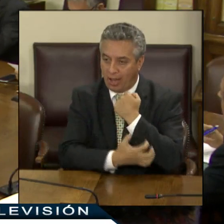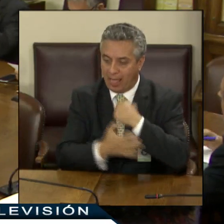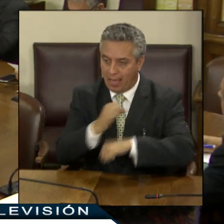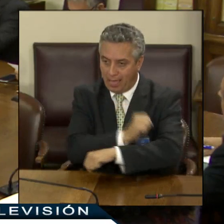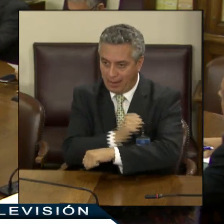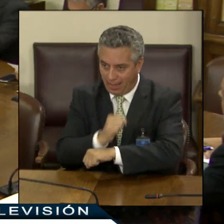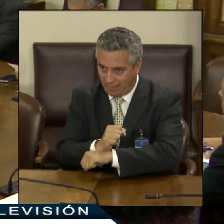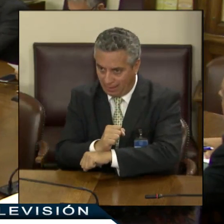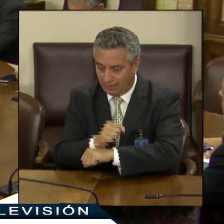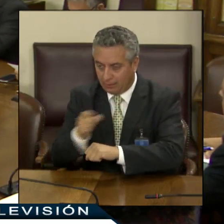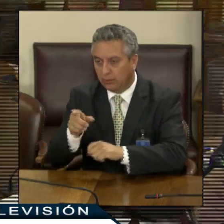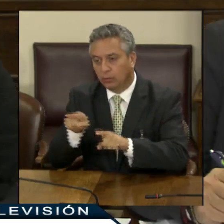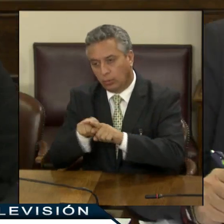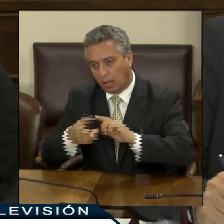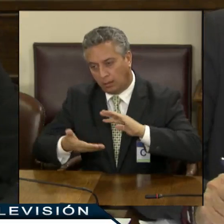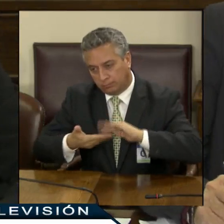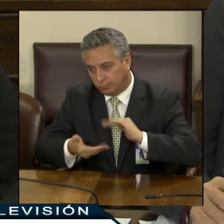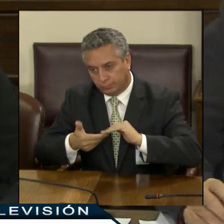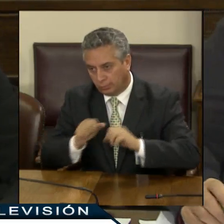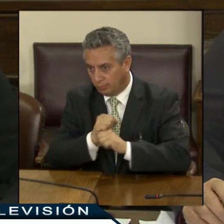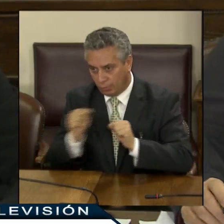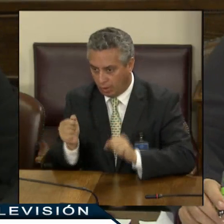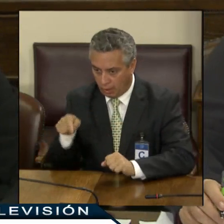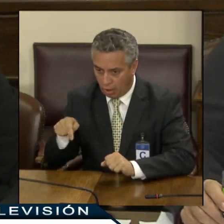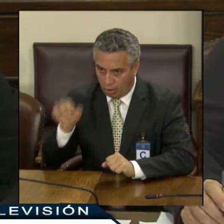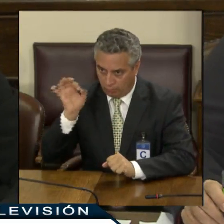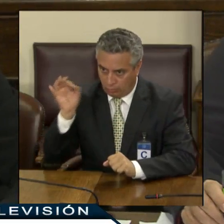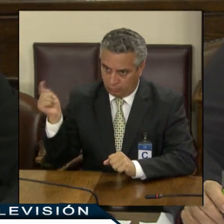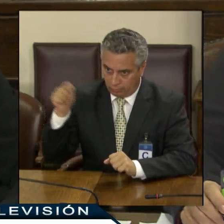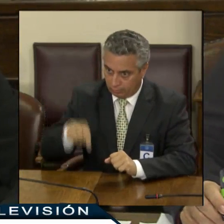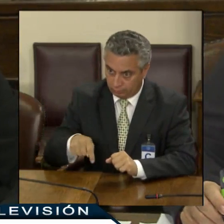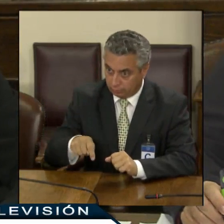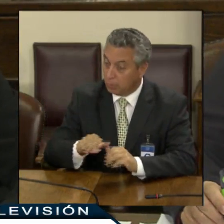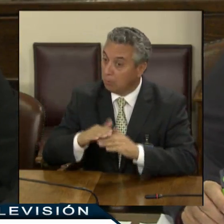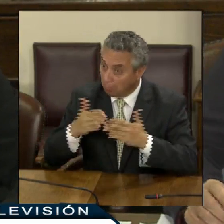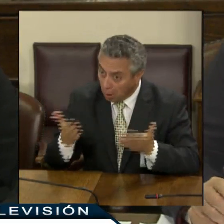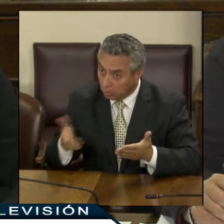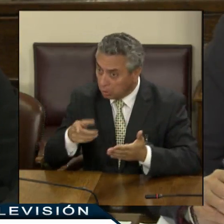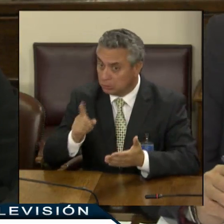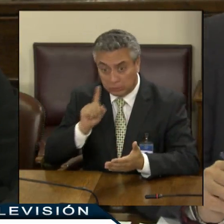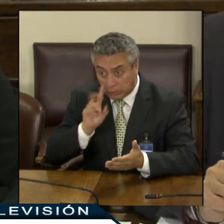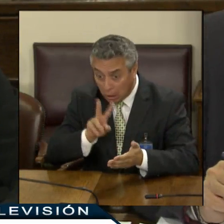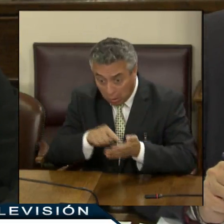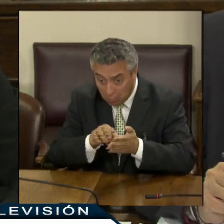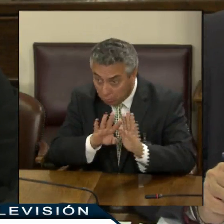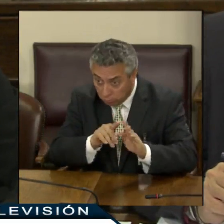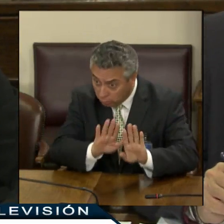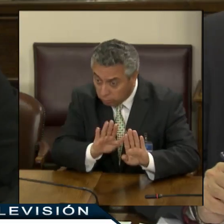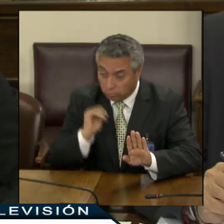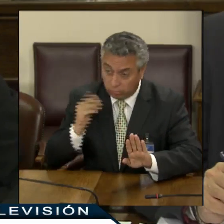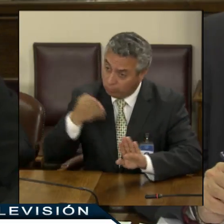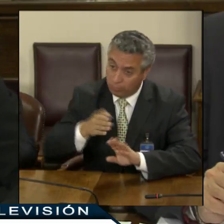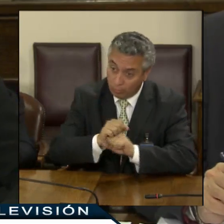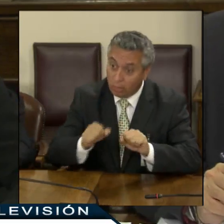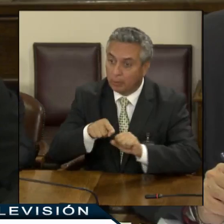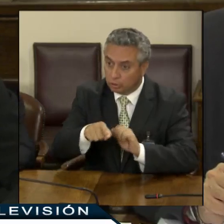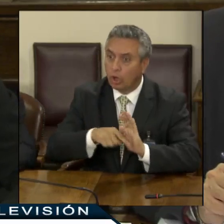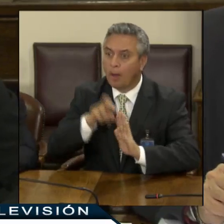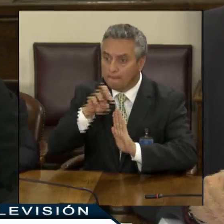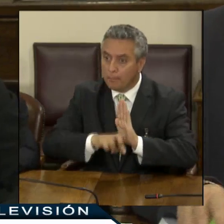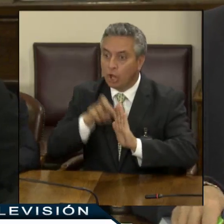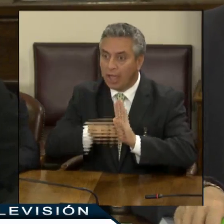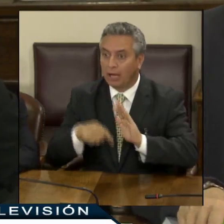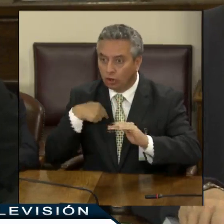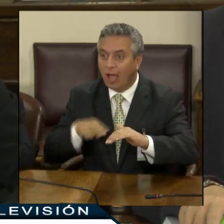Alcatel excusando su asistencia a la sesión de hoy sin perjuicio sin perjuicio de eso hace presente que sus proyectos de